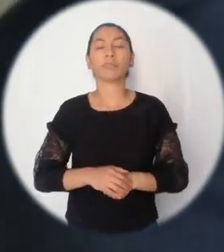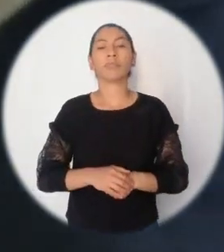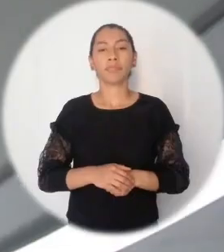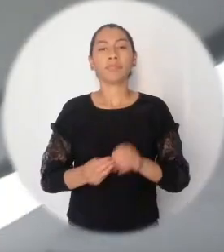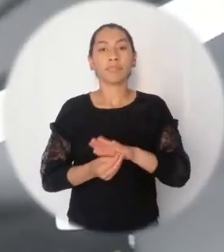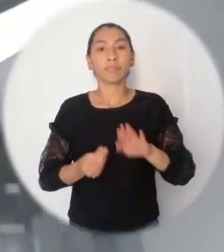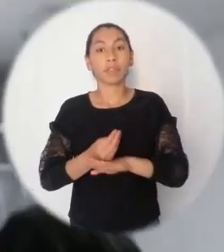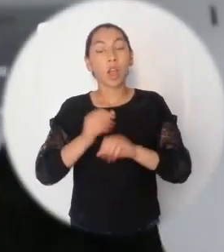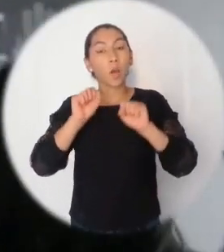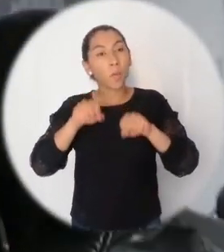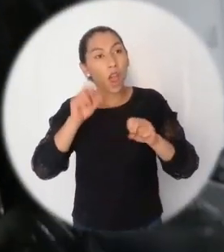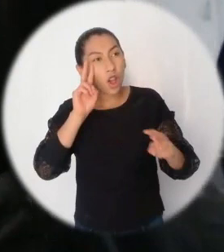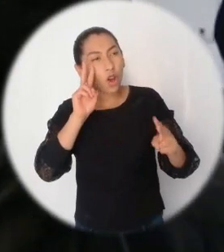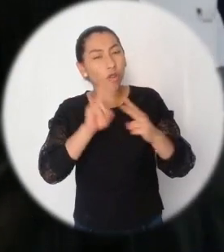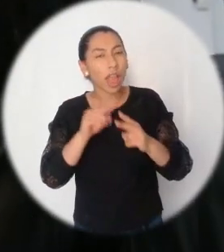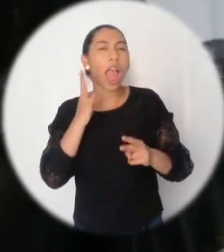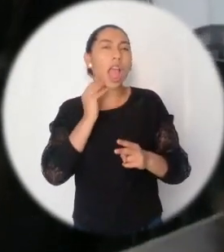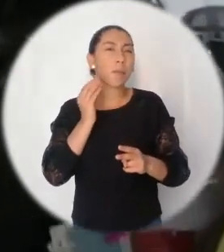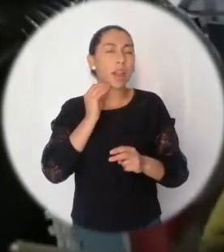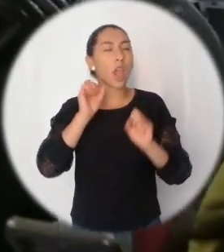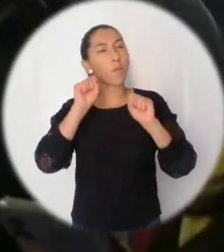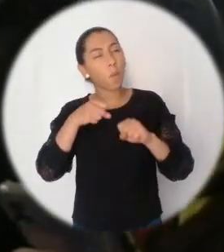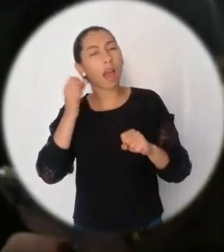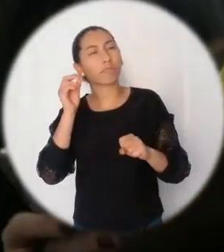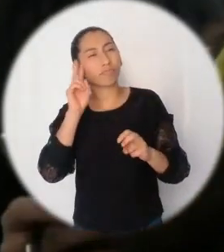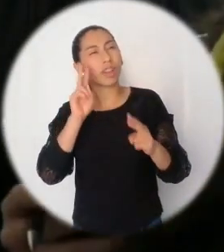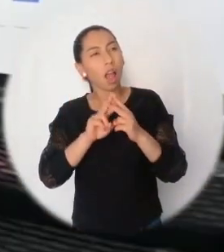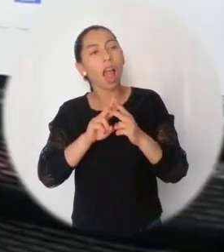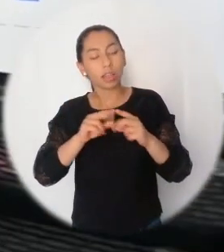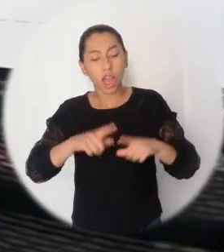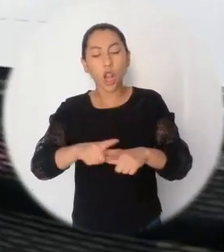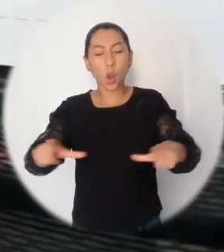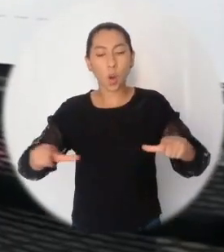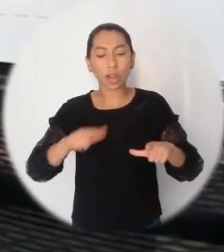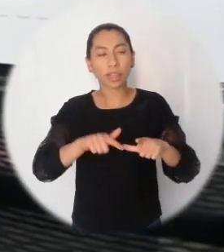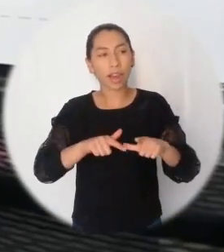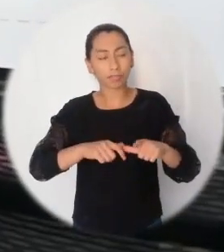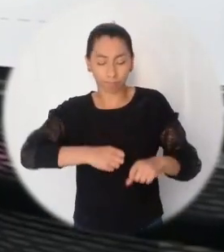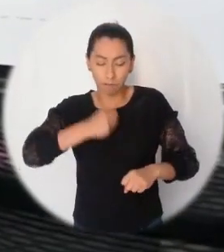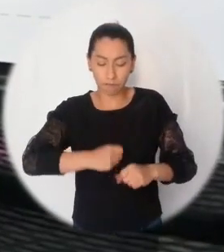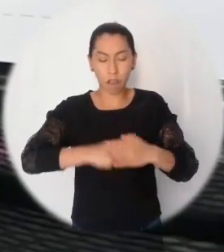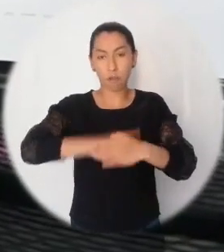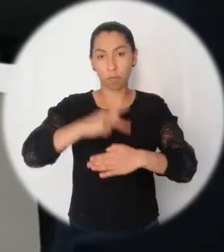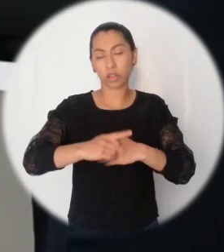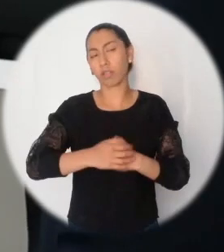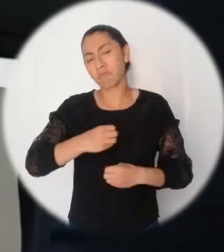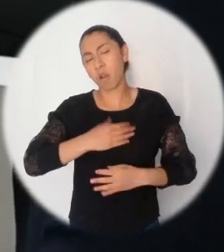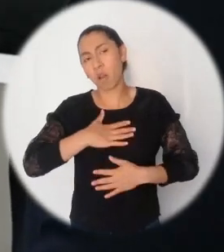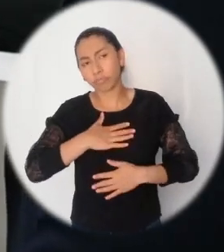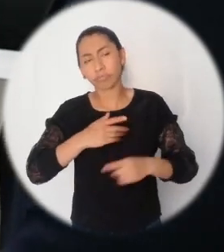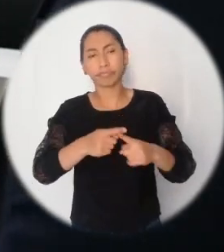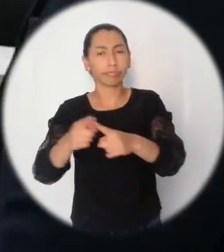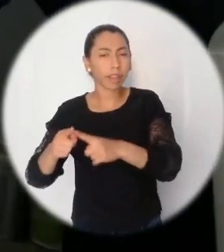esta iniciativa, la Unidad para las Víctimas busca conocer experiencias que le permitan a la entidad la consolidación de este proyecto para